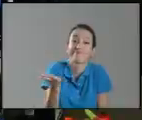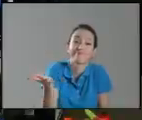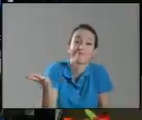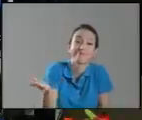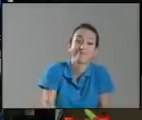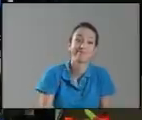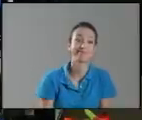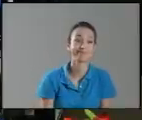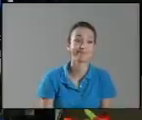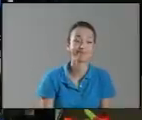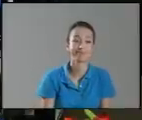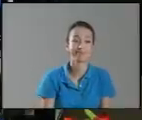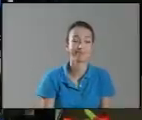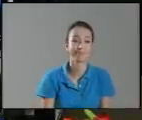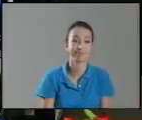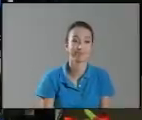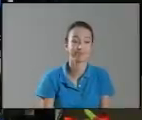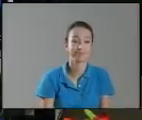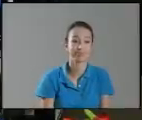Y como di mi palabra,